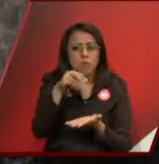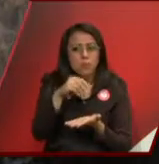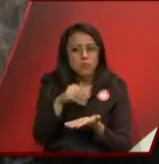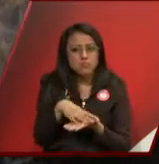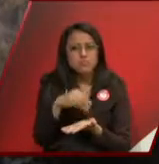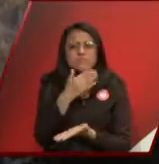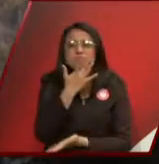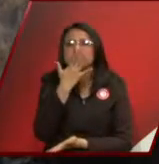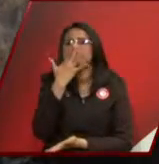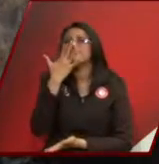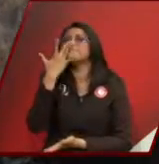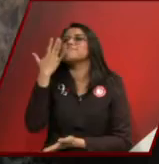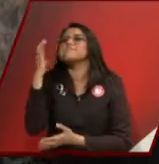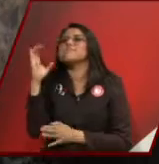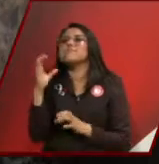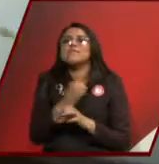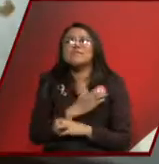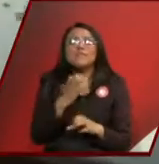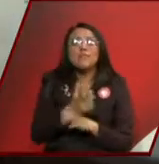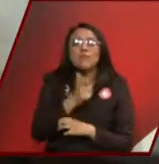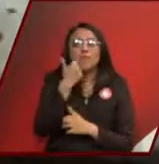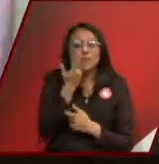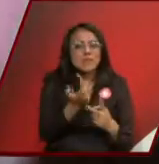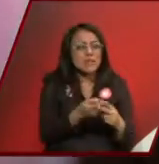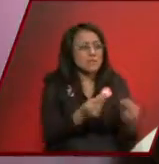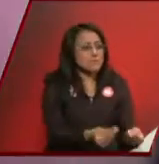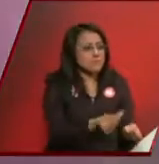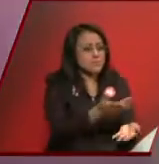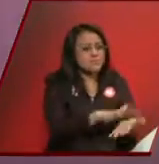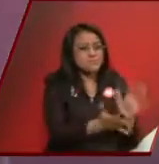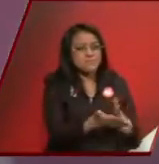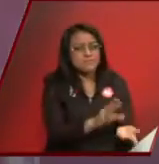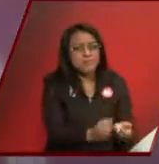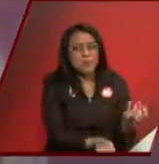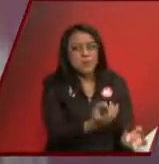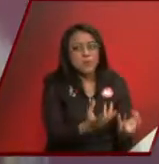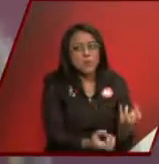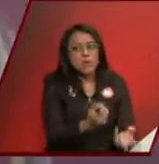El olor a café se intensifica en el proceso del tostado y el molido.